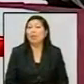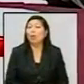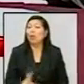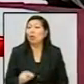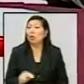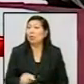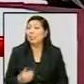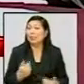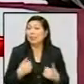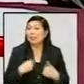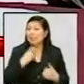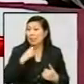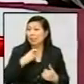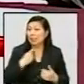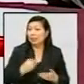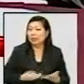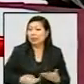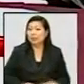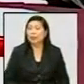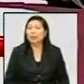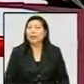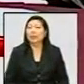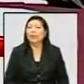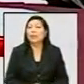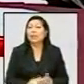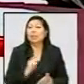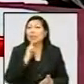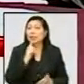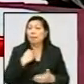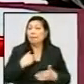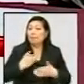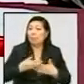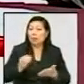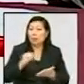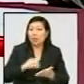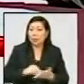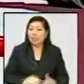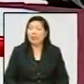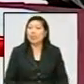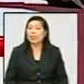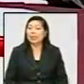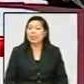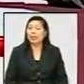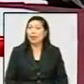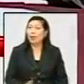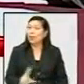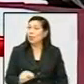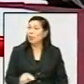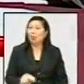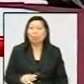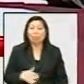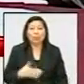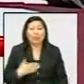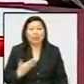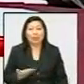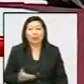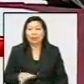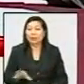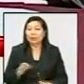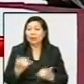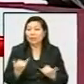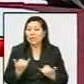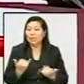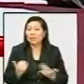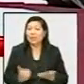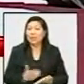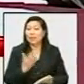se adquiera el dispositivo que es los implantes coplanares, no vamos a poder solucionar